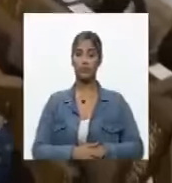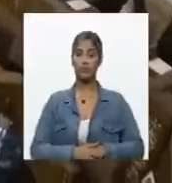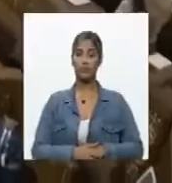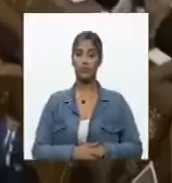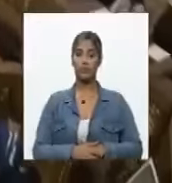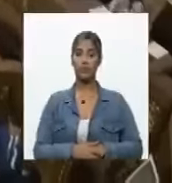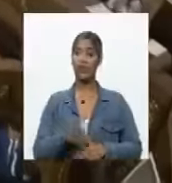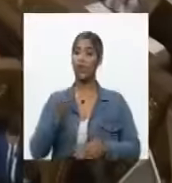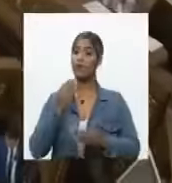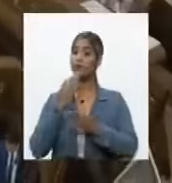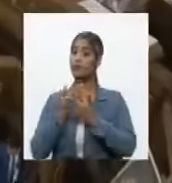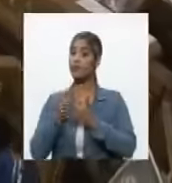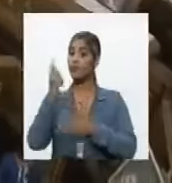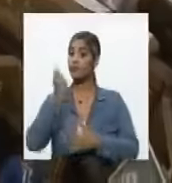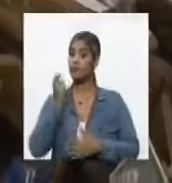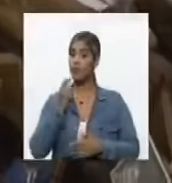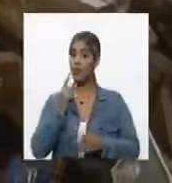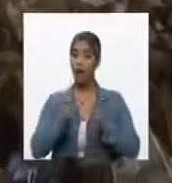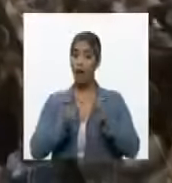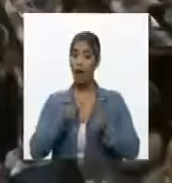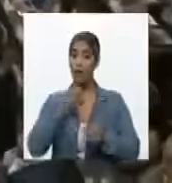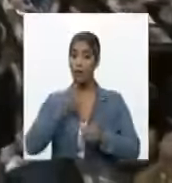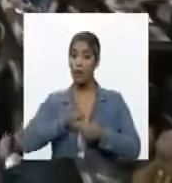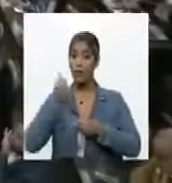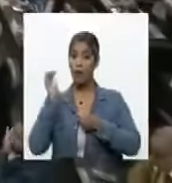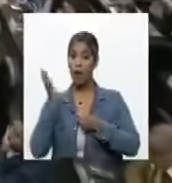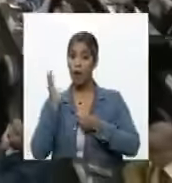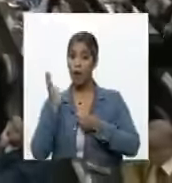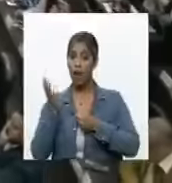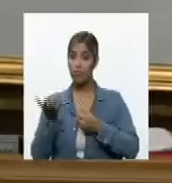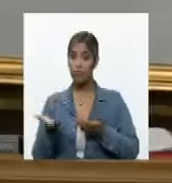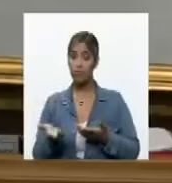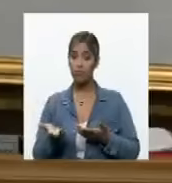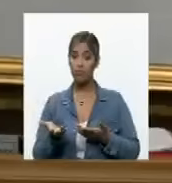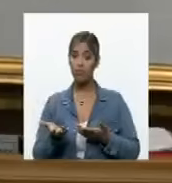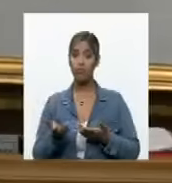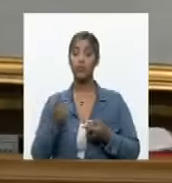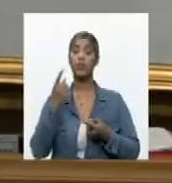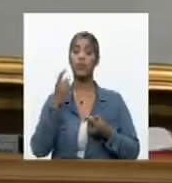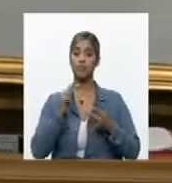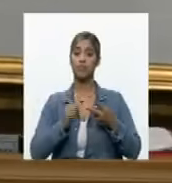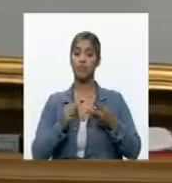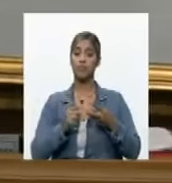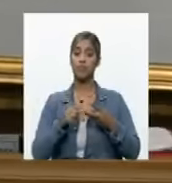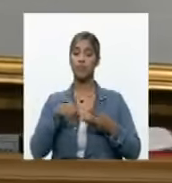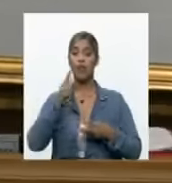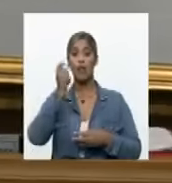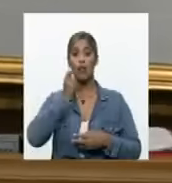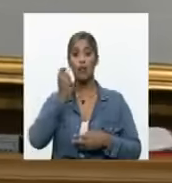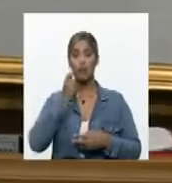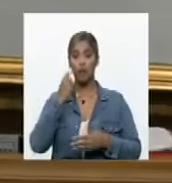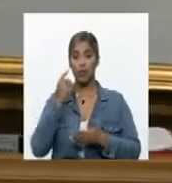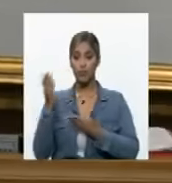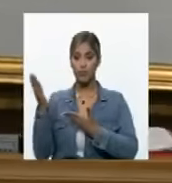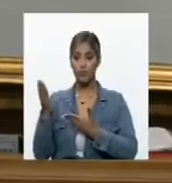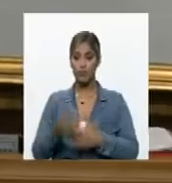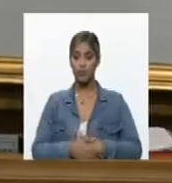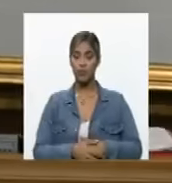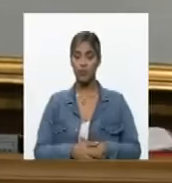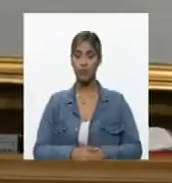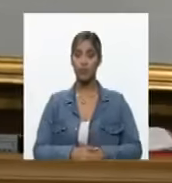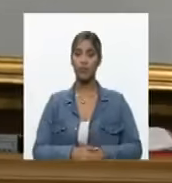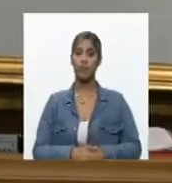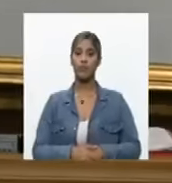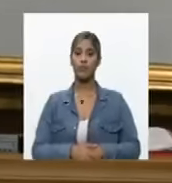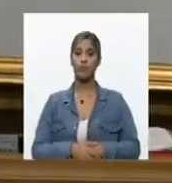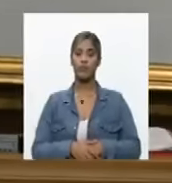Muchas gracias, diputada. ¿Nadie más anotando el derecho de palabra? Sí, perdón, dejo el derecho de palabra al diputado Carlos Gamarra. Micrófono para el